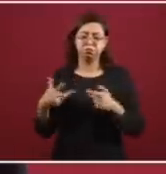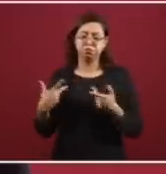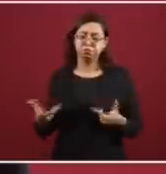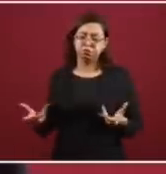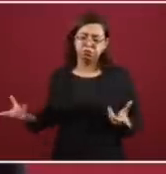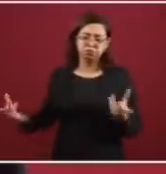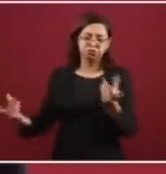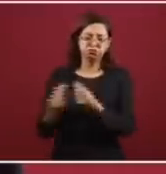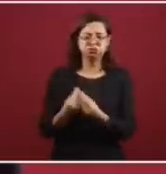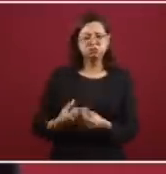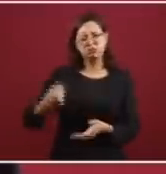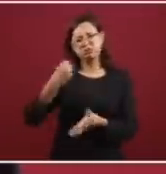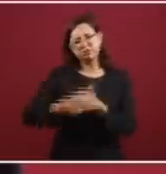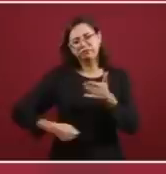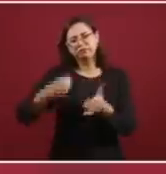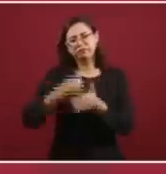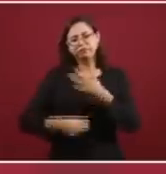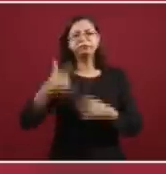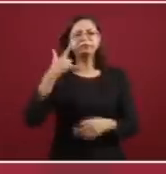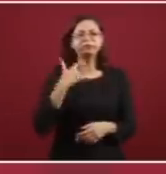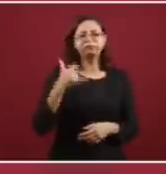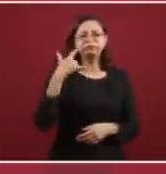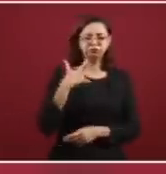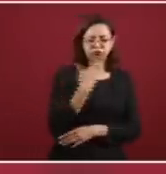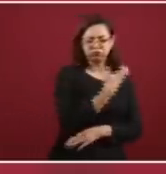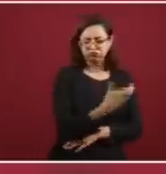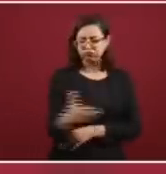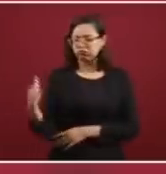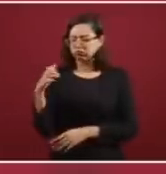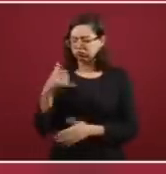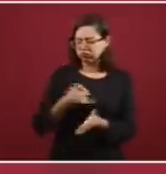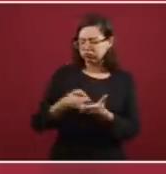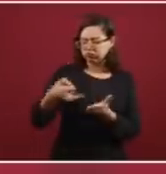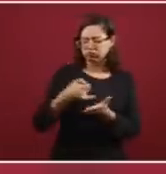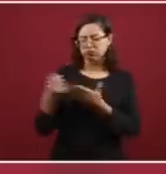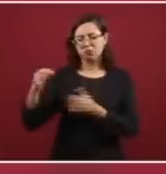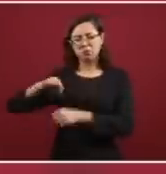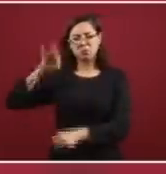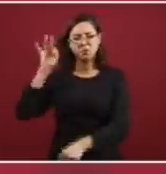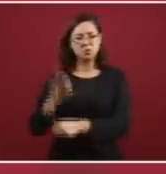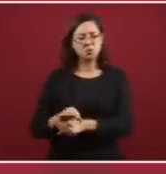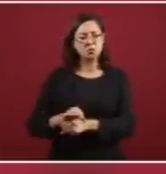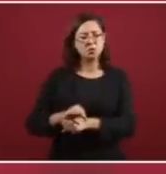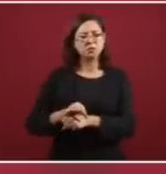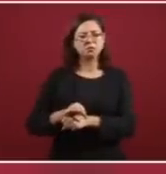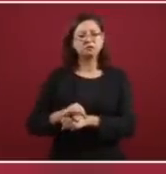la lucha de los campesinos por la tierra, y